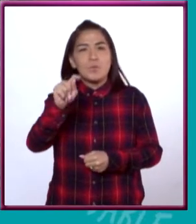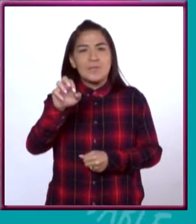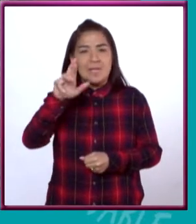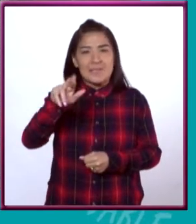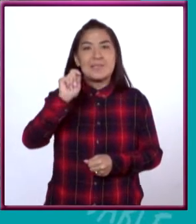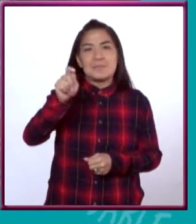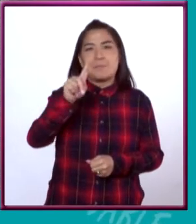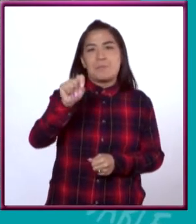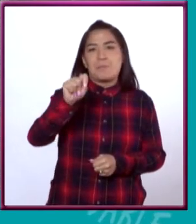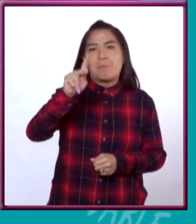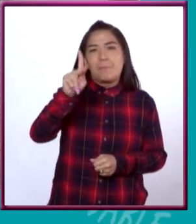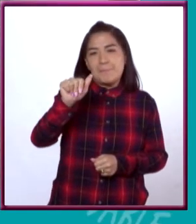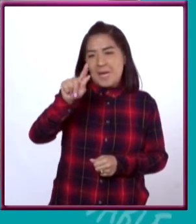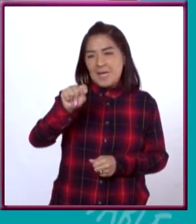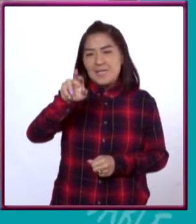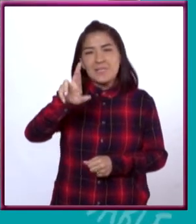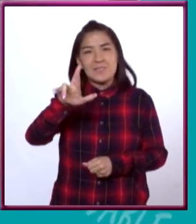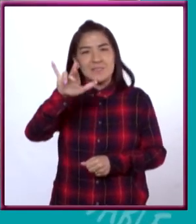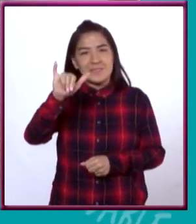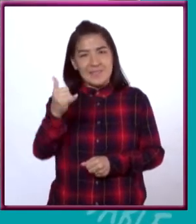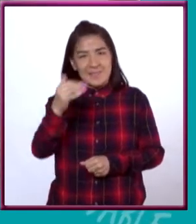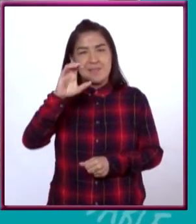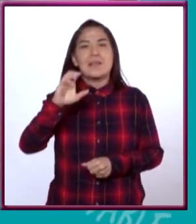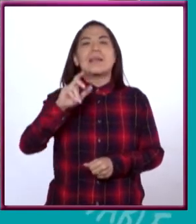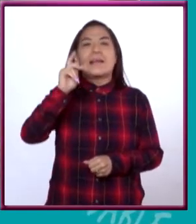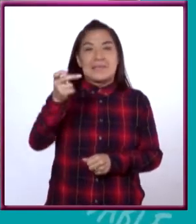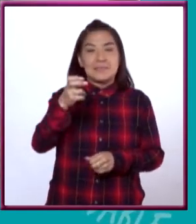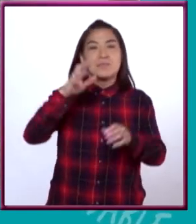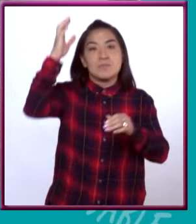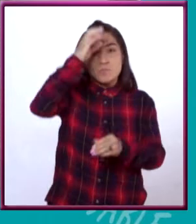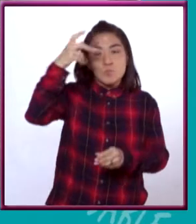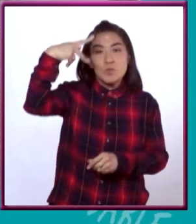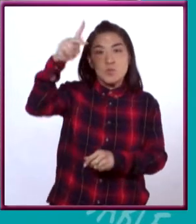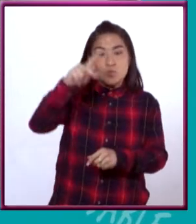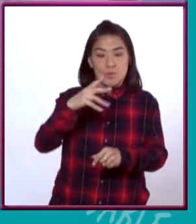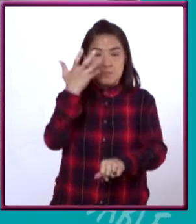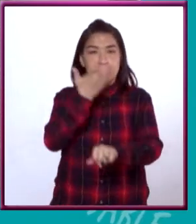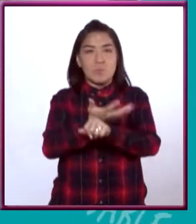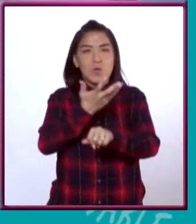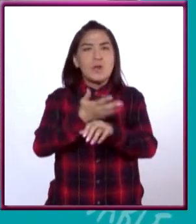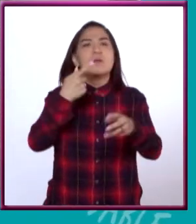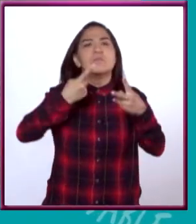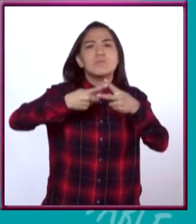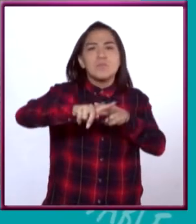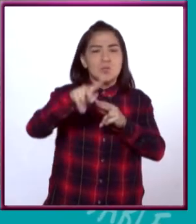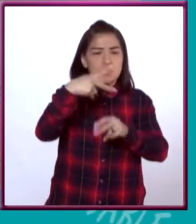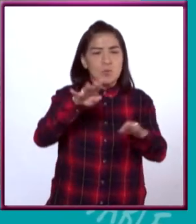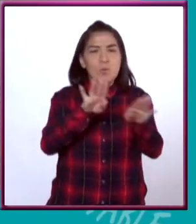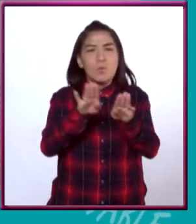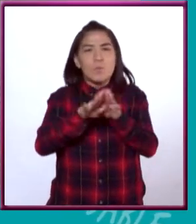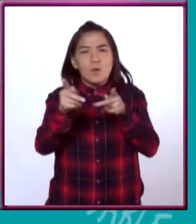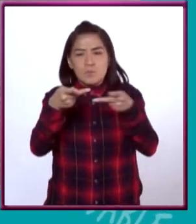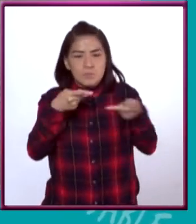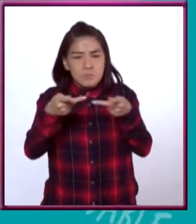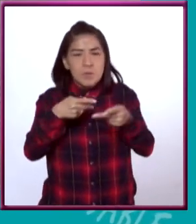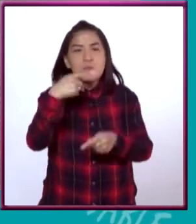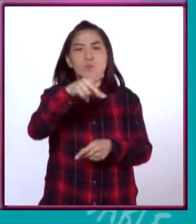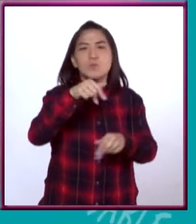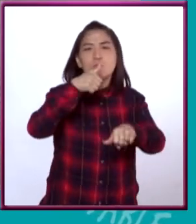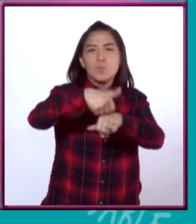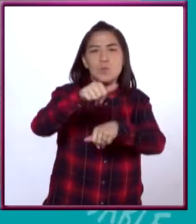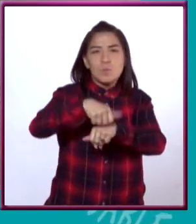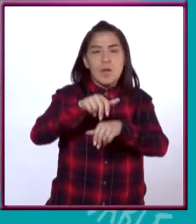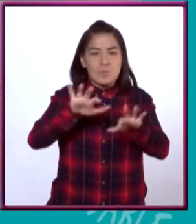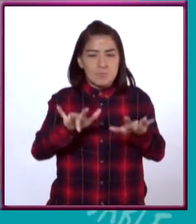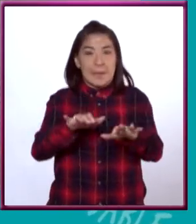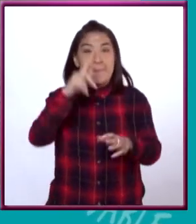es Patrick Hanratty. Hanratty fue un científico estadounidense que comenzó a trabajar con el control numérico por computadora